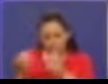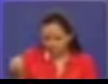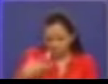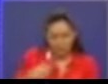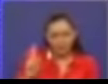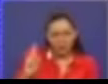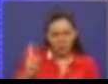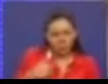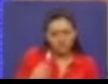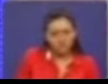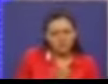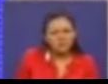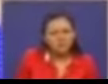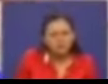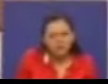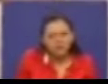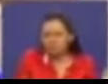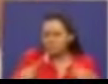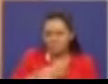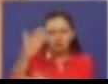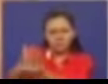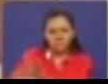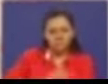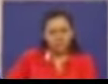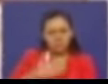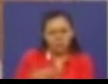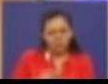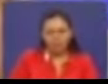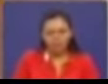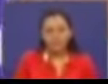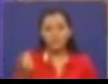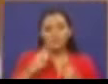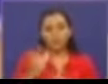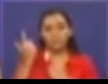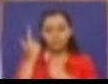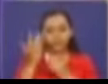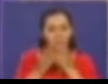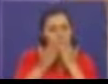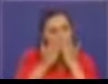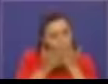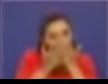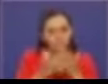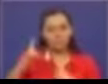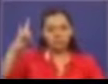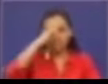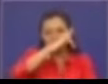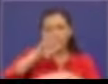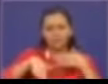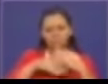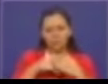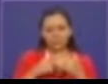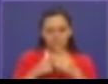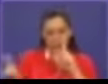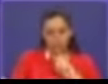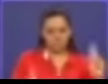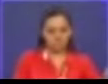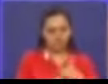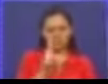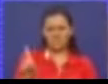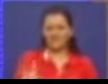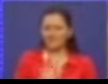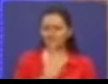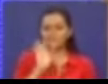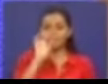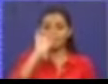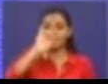la policía por un lado, la Fuerza Terrestre por otro lado, Fuerza Aérea por otro lado, Fuerza Naval por otro lado. Así que en